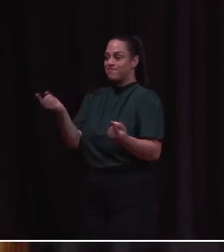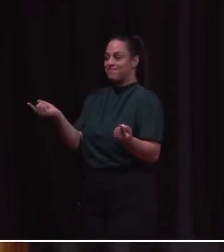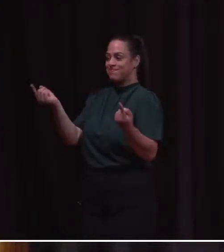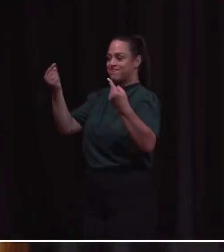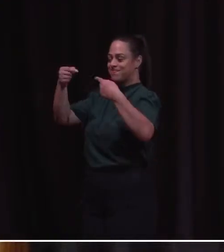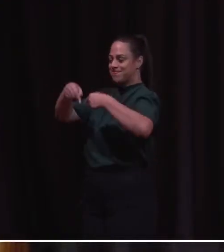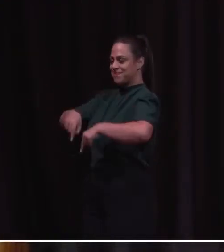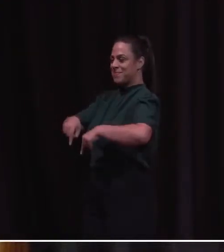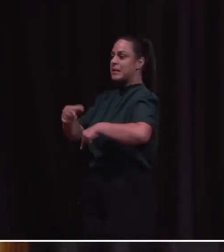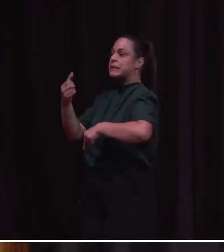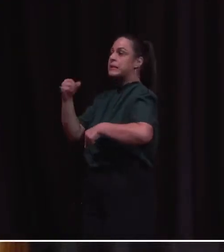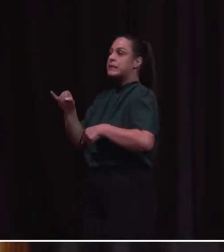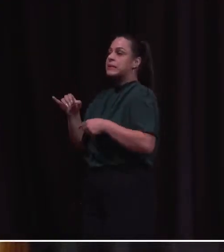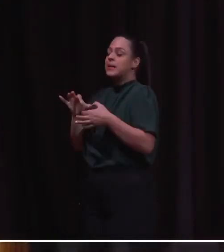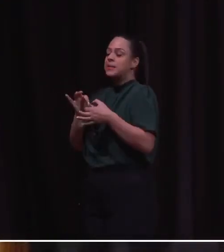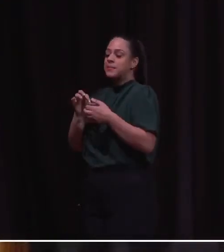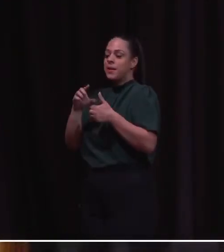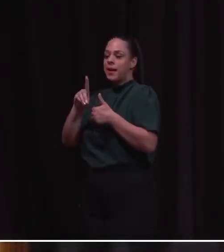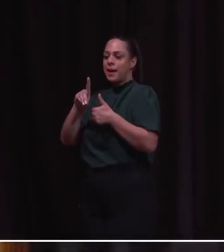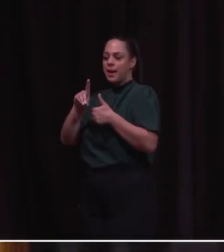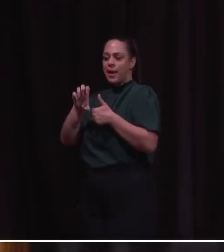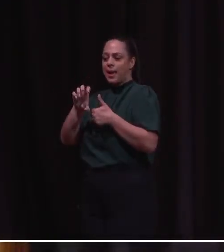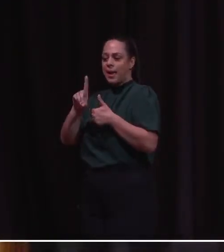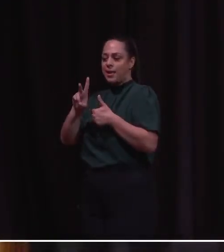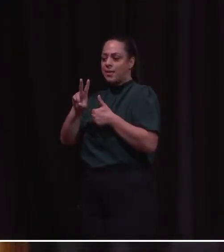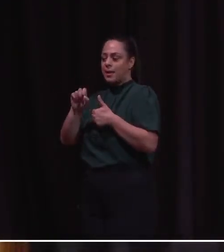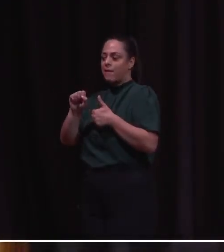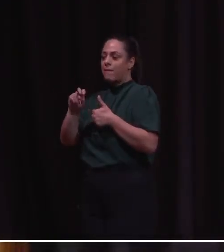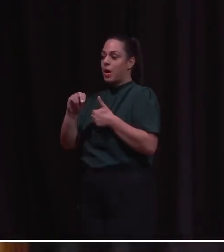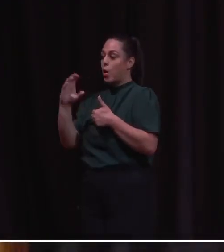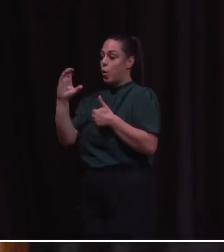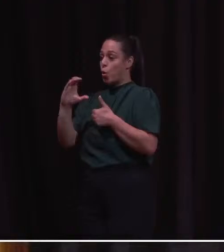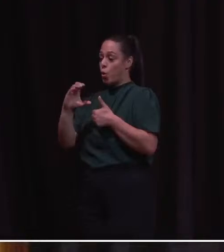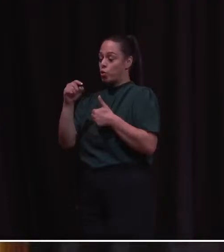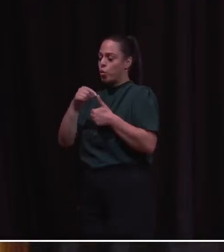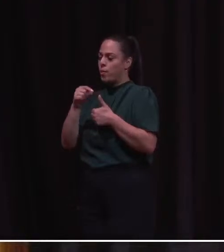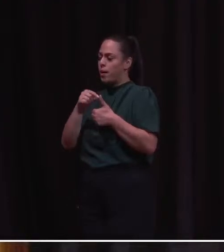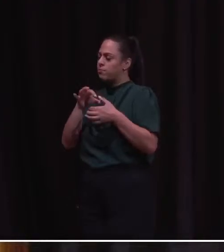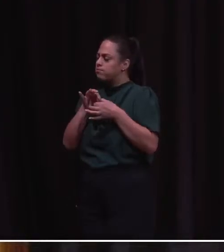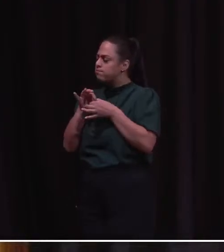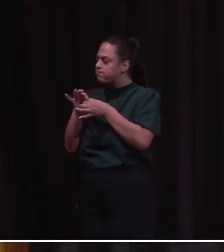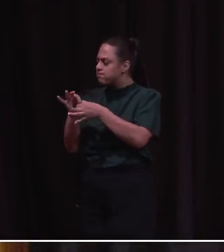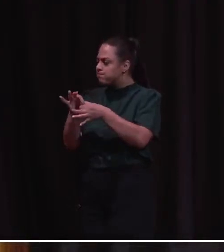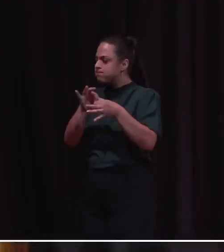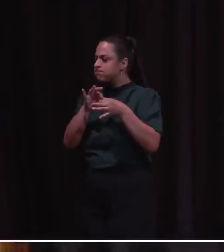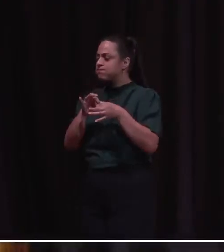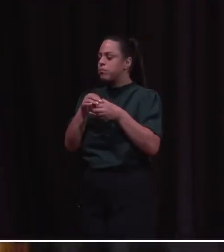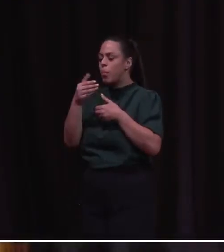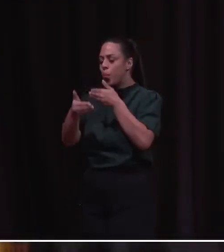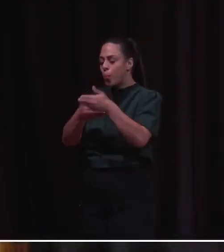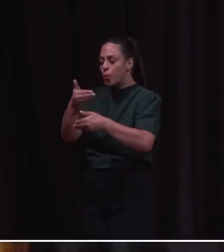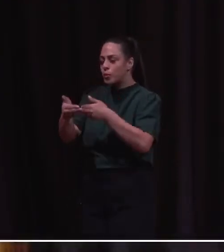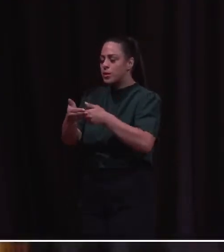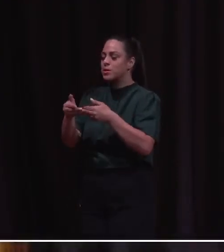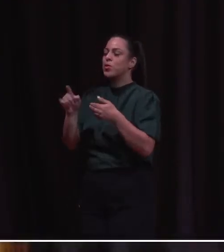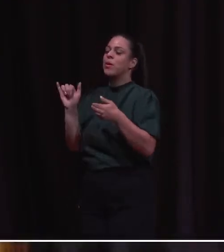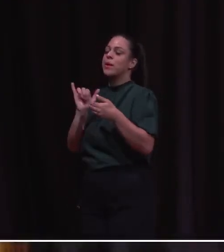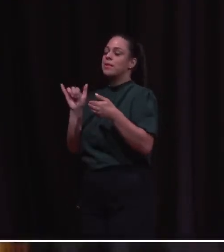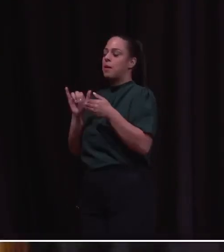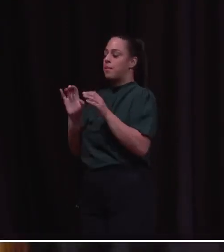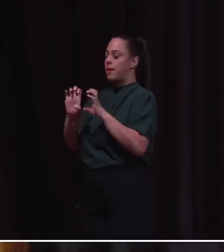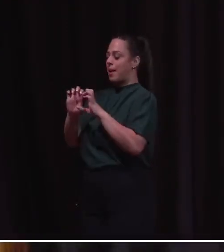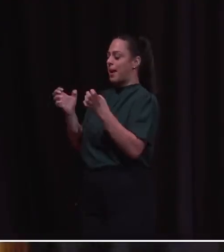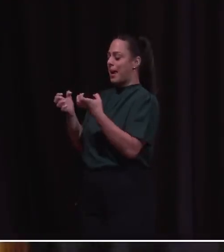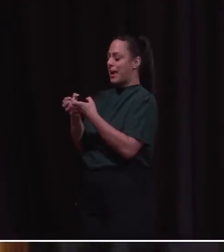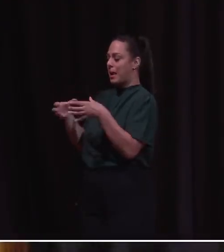las gestiones coordinadas por Edvan Córdoba, quien ha contribuido en todo el proceso, así como el equipo